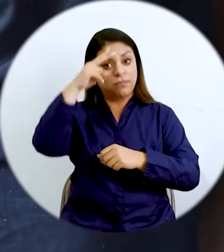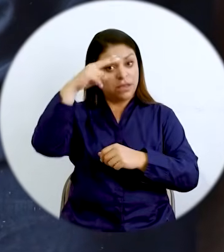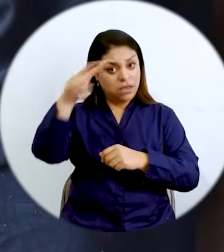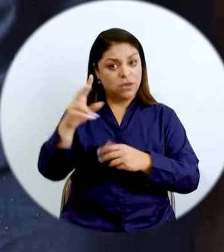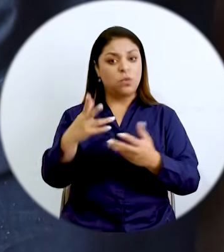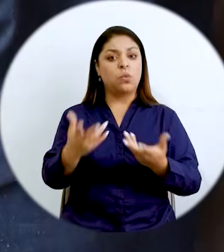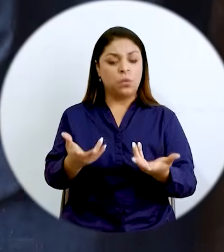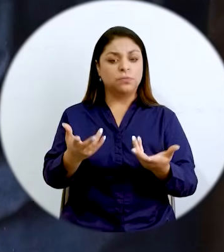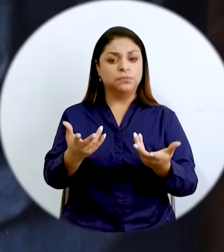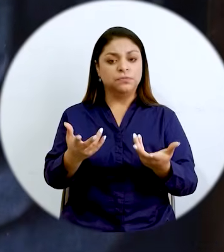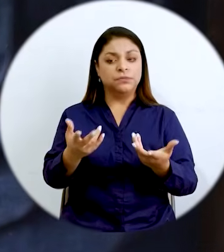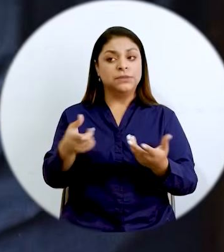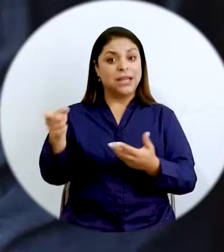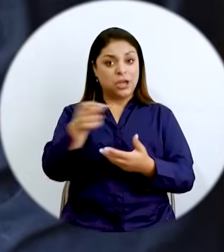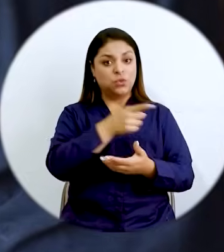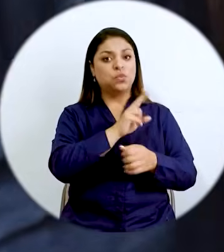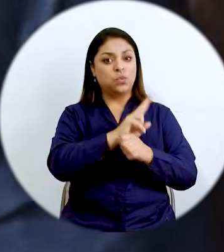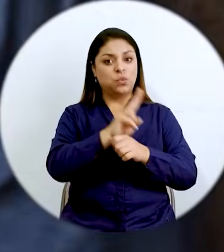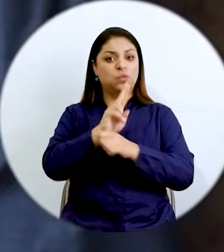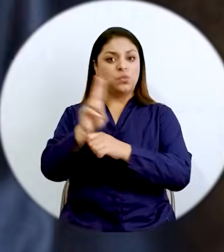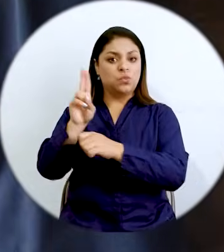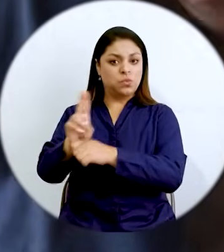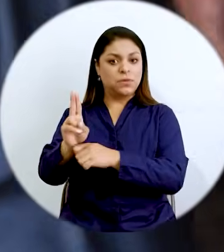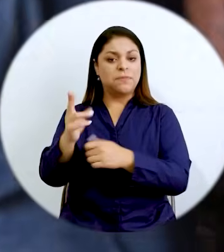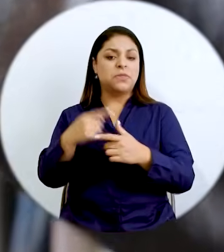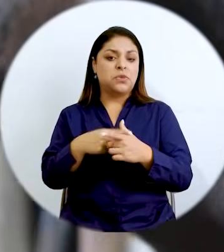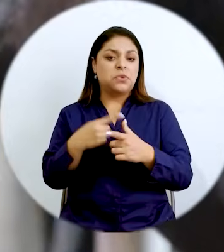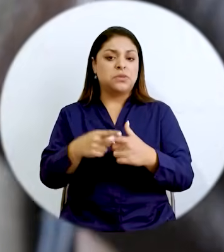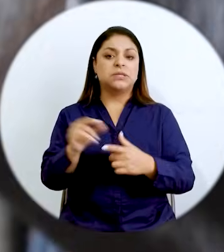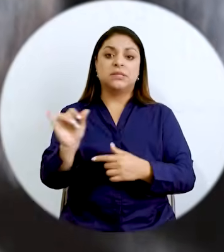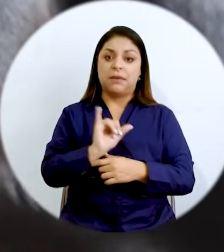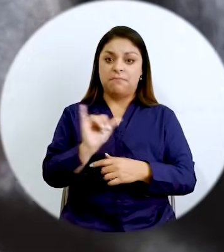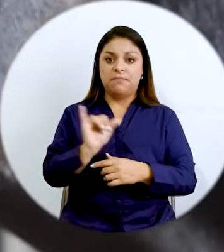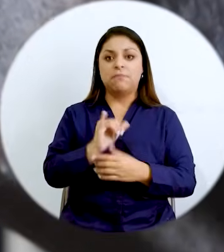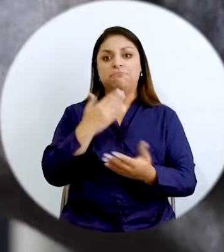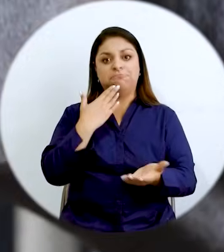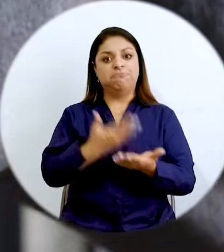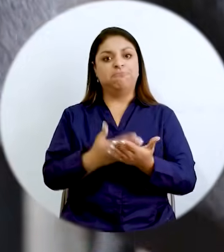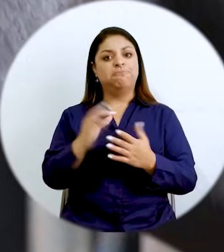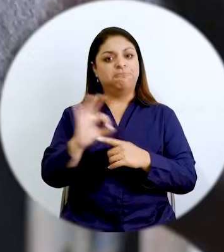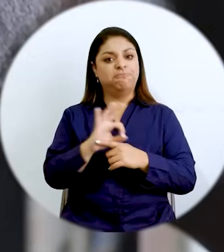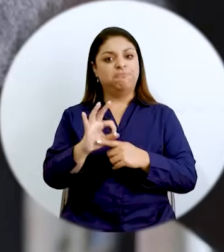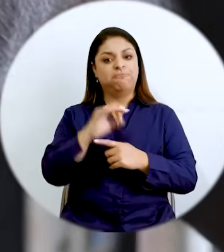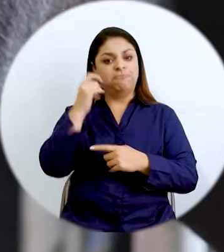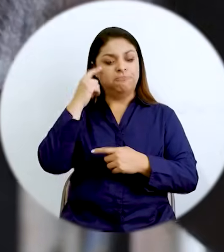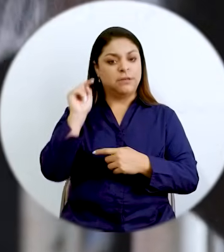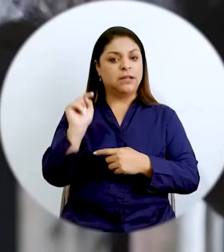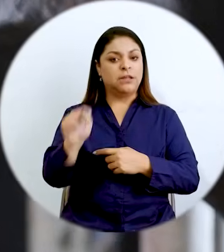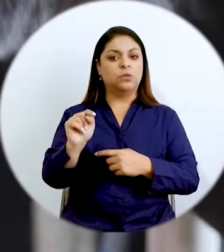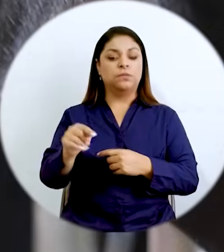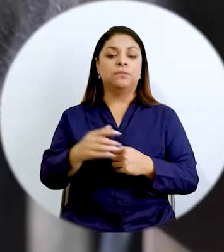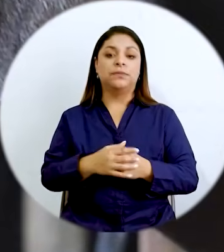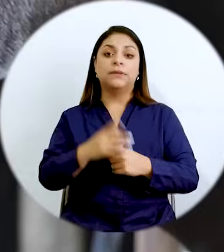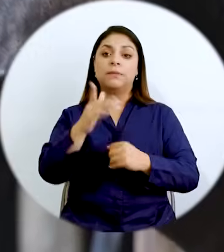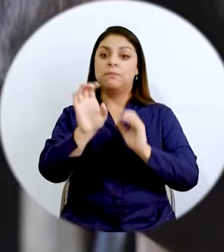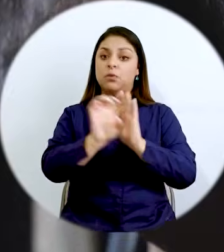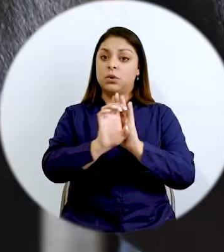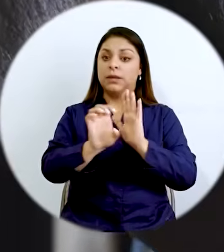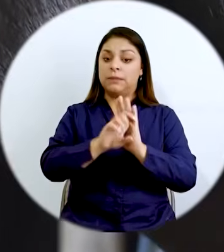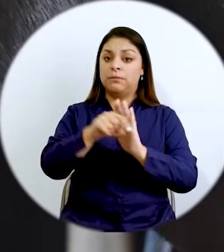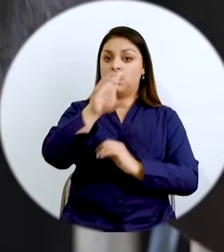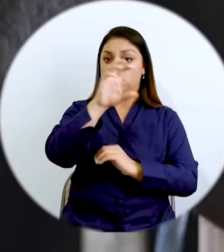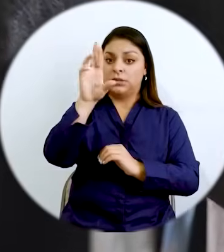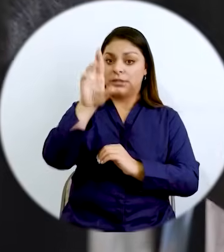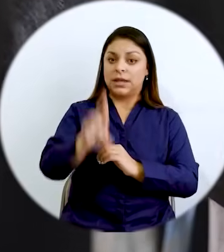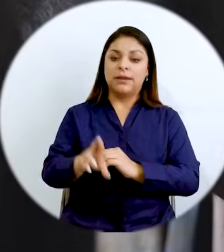Nicaragua, en México, que lo han utilizado. Entonces también tiene esa utilidad. Y para, por ejemplo, en Costa